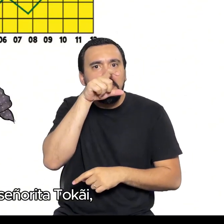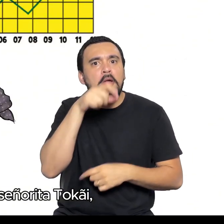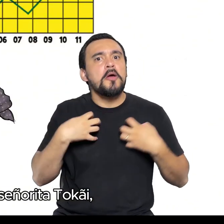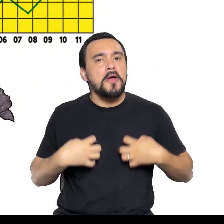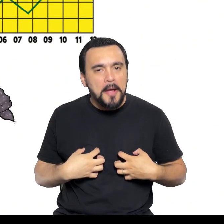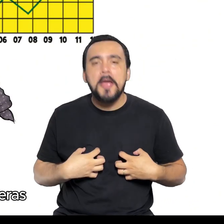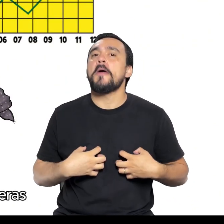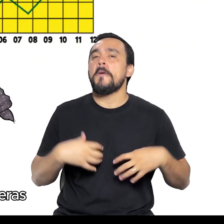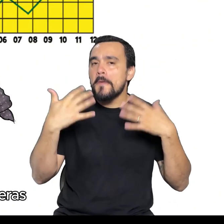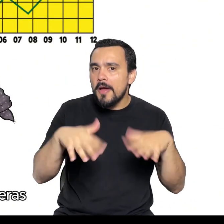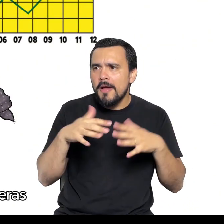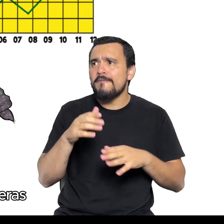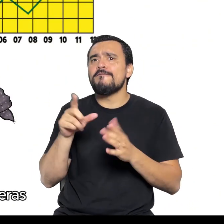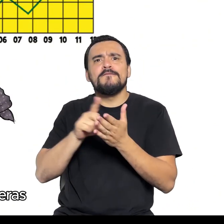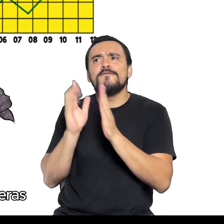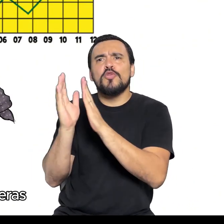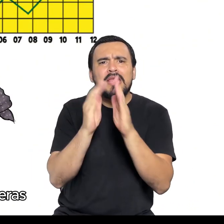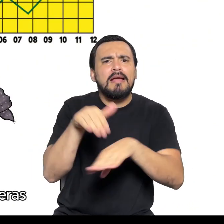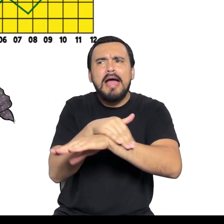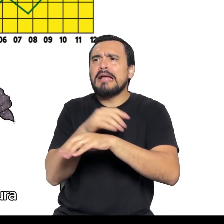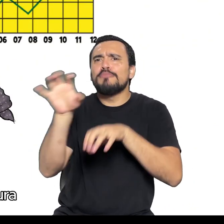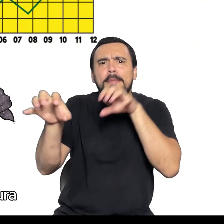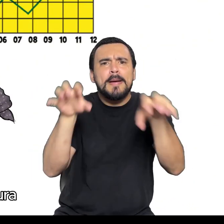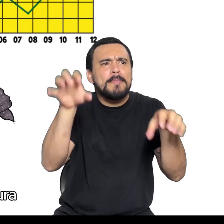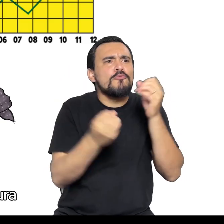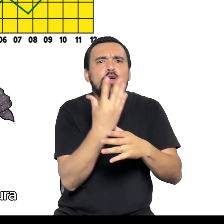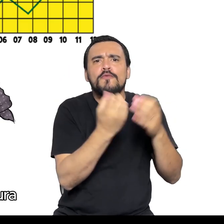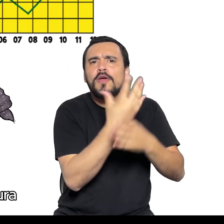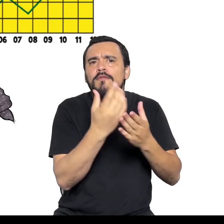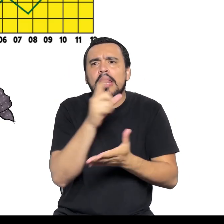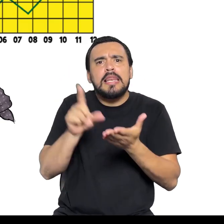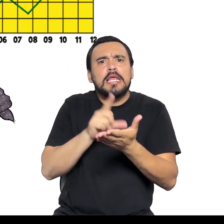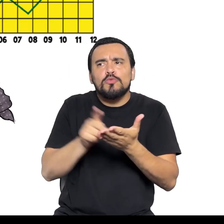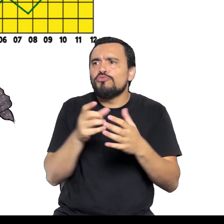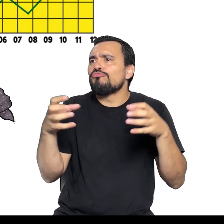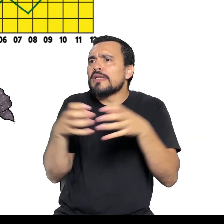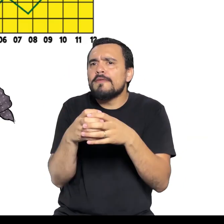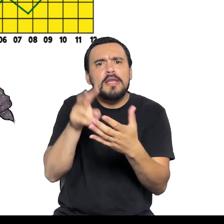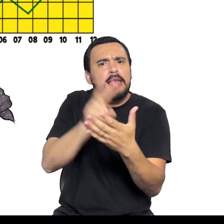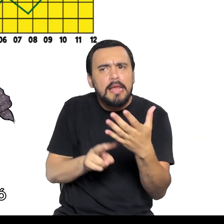señorita Tocay, tanto las bibliotecas callejeras como los clubes de lectura se